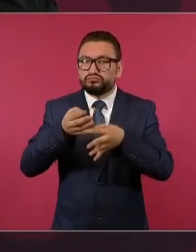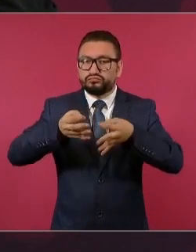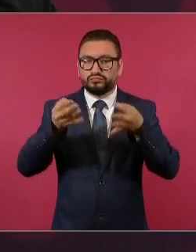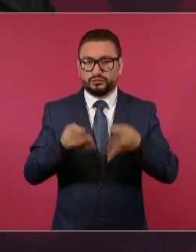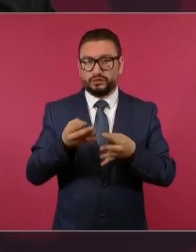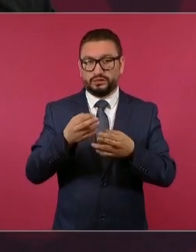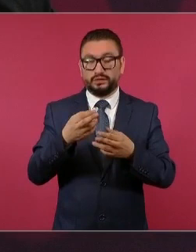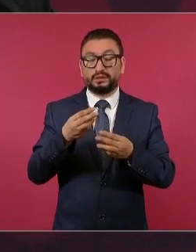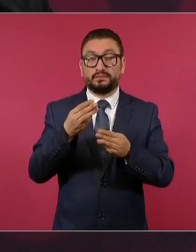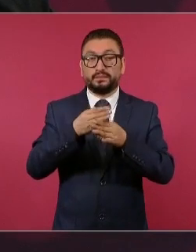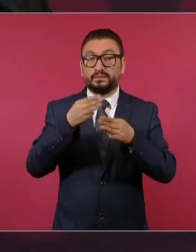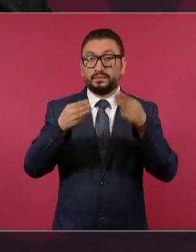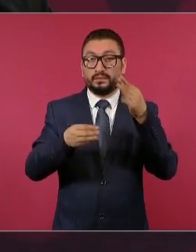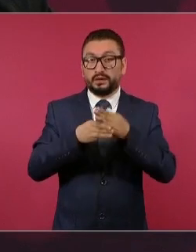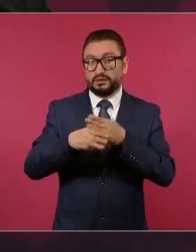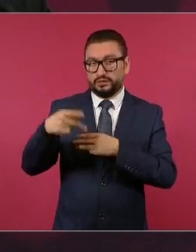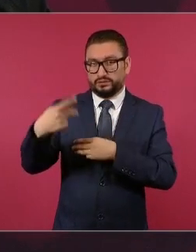de la región